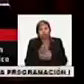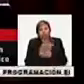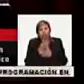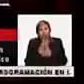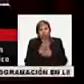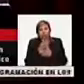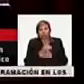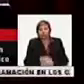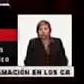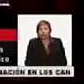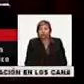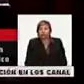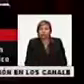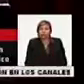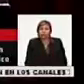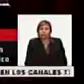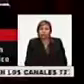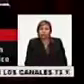participar